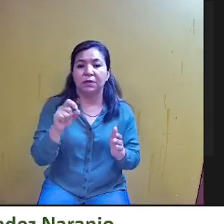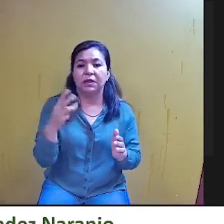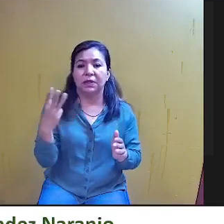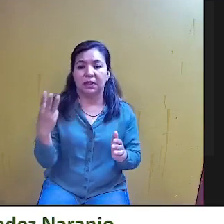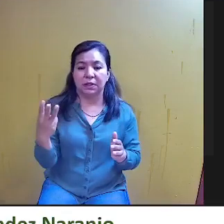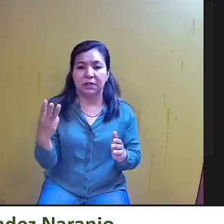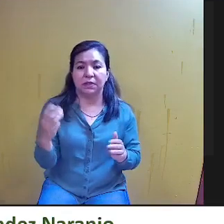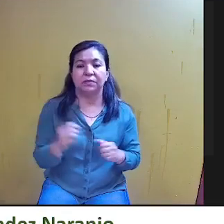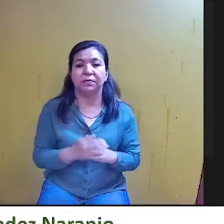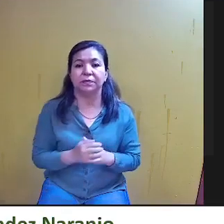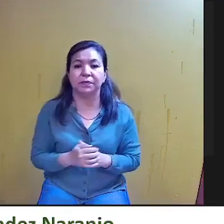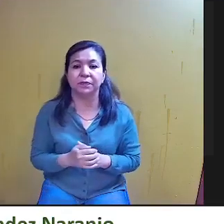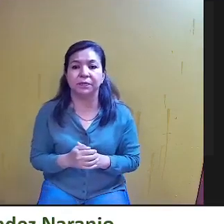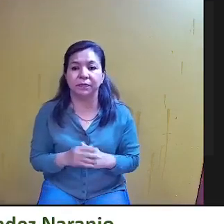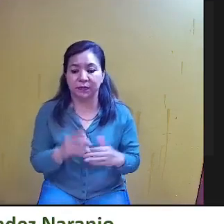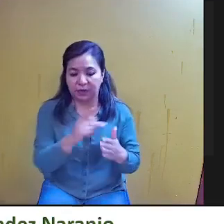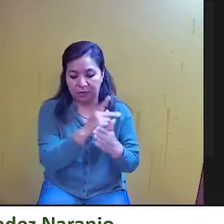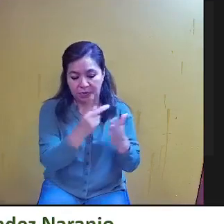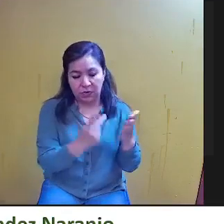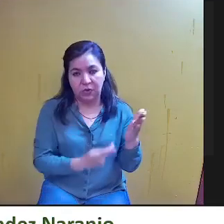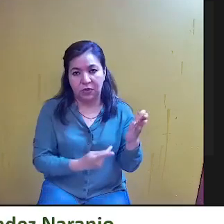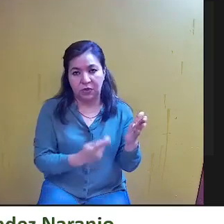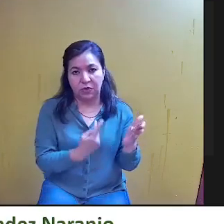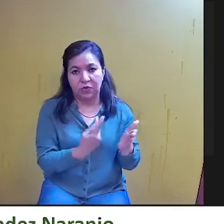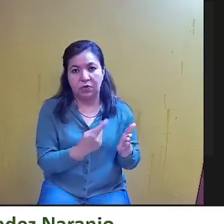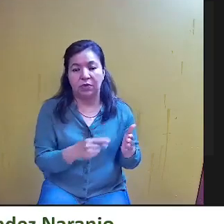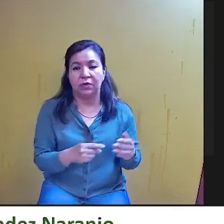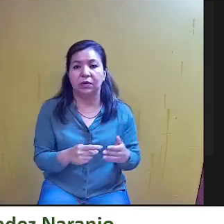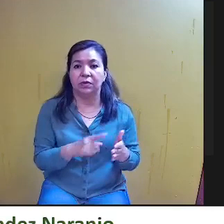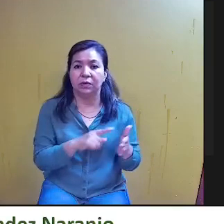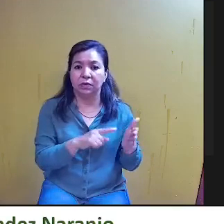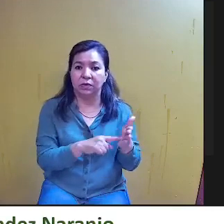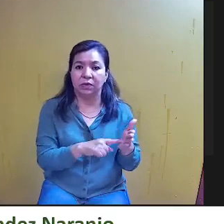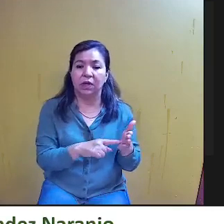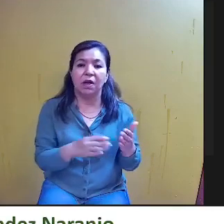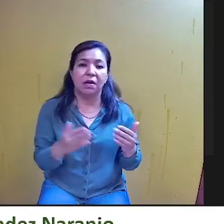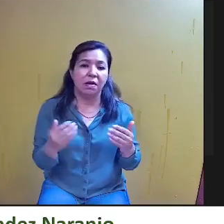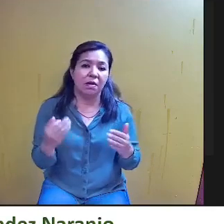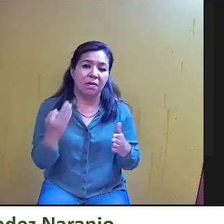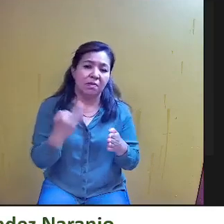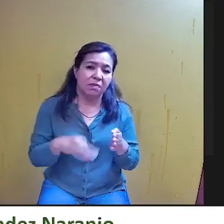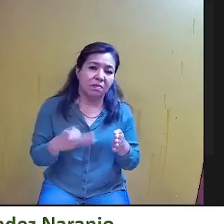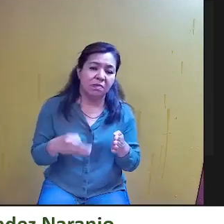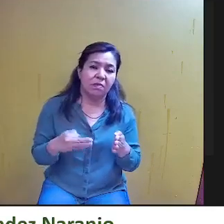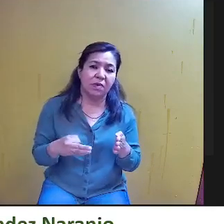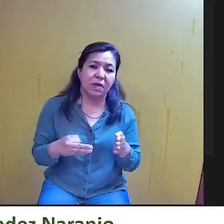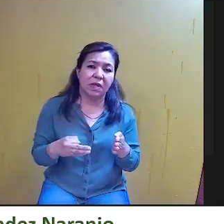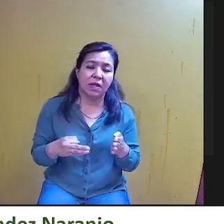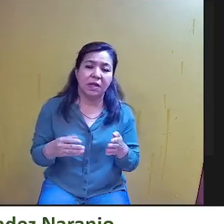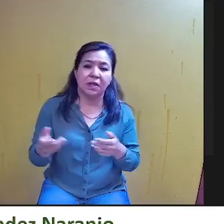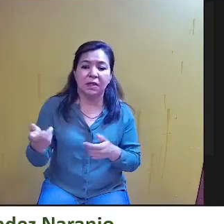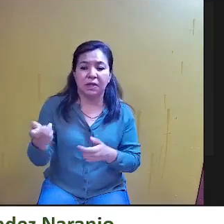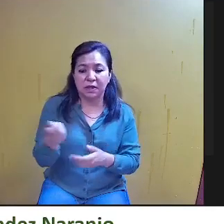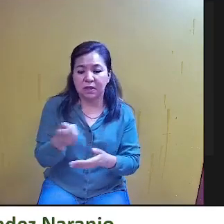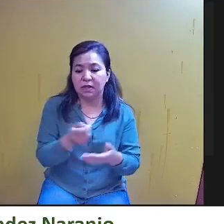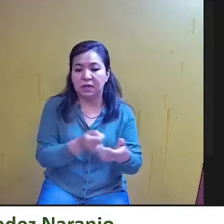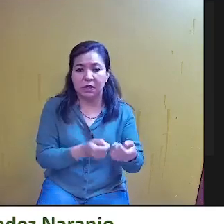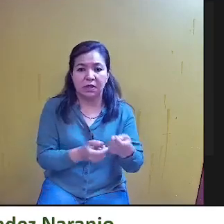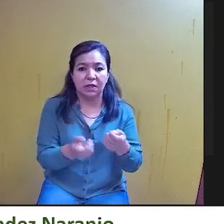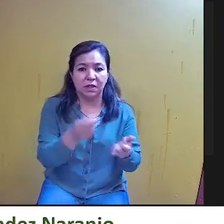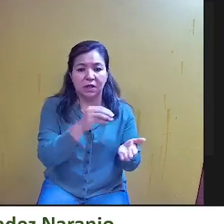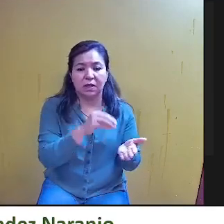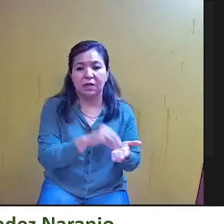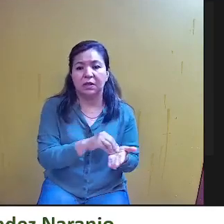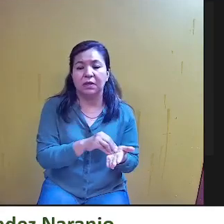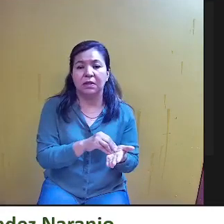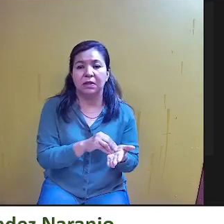El agravio en estudio en el proyecto de cuenta se propone declararlo infundado, pues no existe razón a las y los actores al establecer que